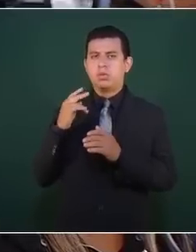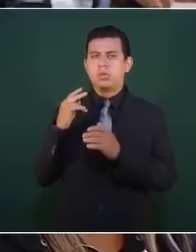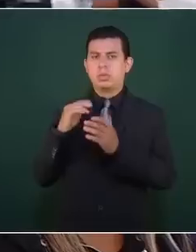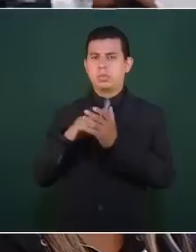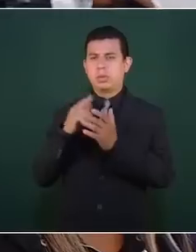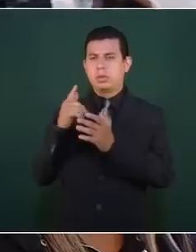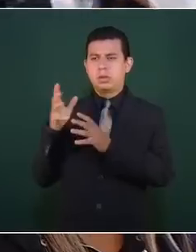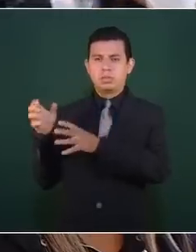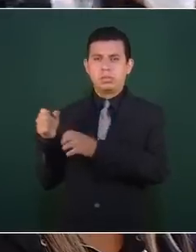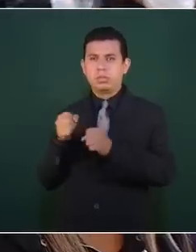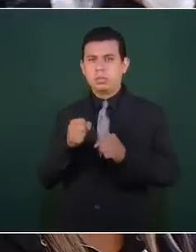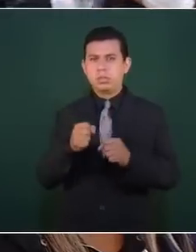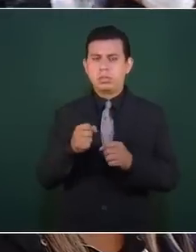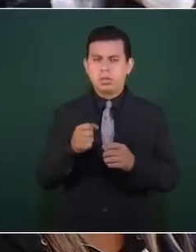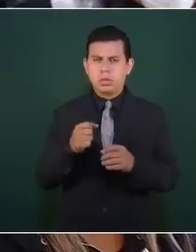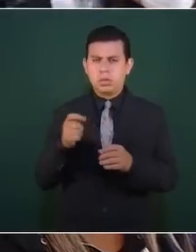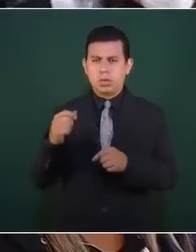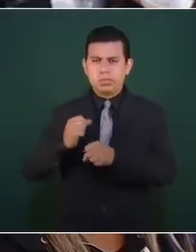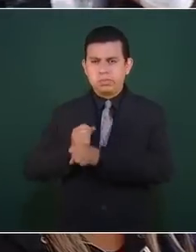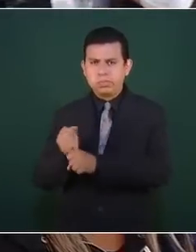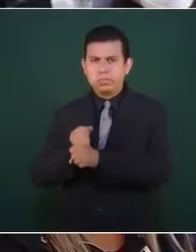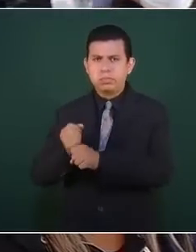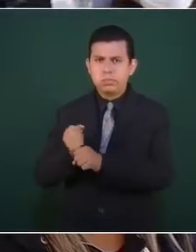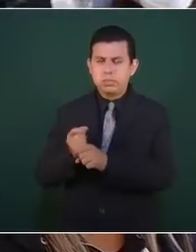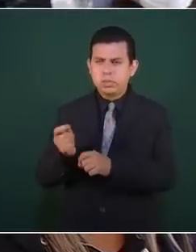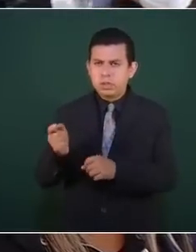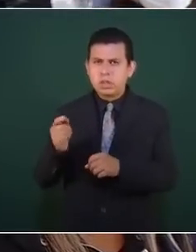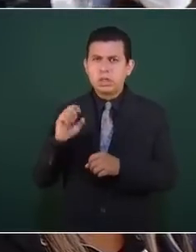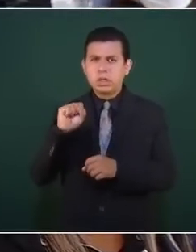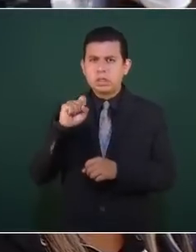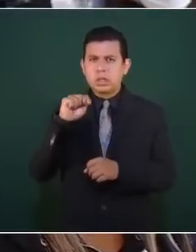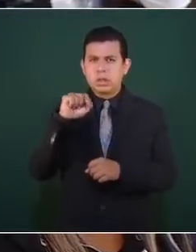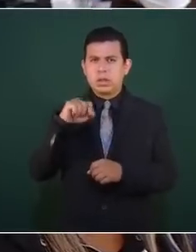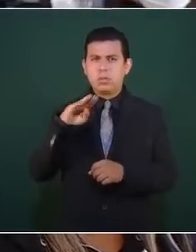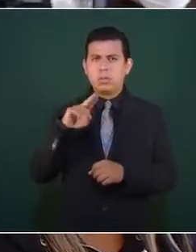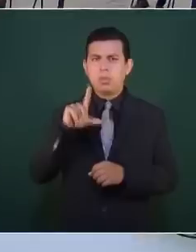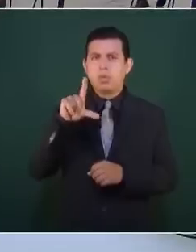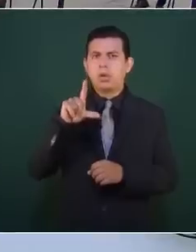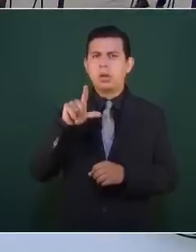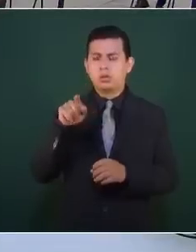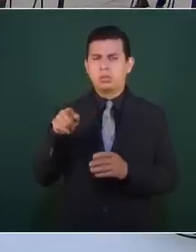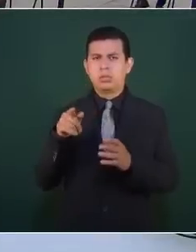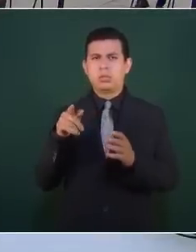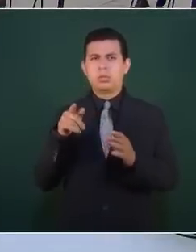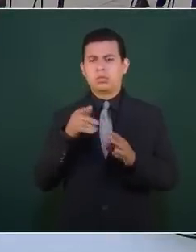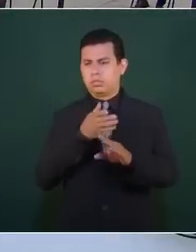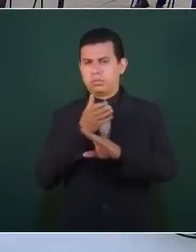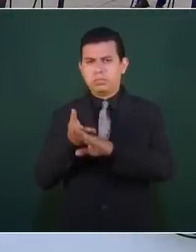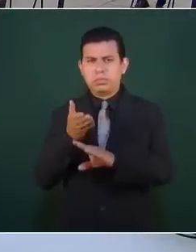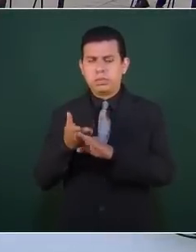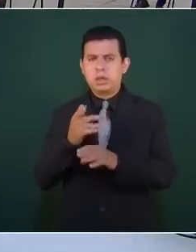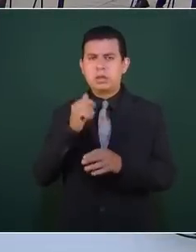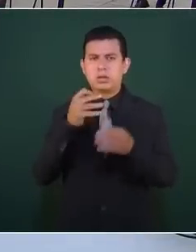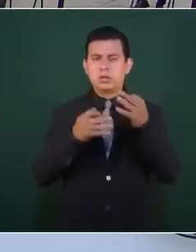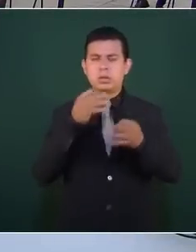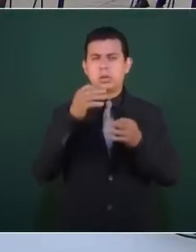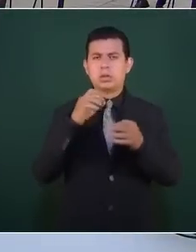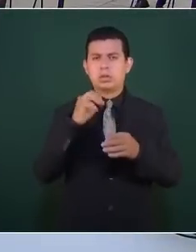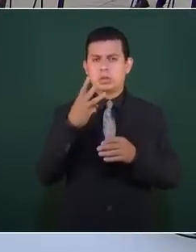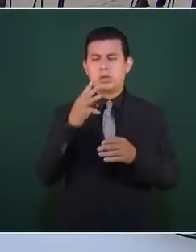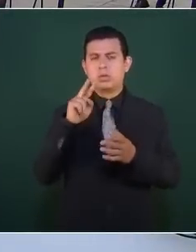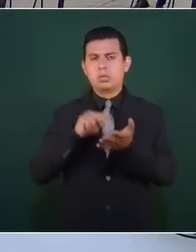presenta signos de tortura de acuerdo con el protocolo de Estambul. Según consta en la causa penal